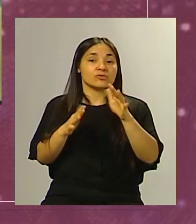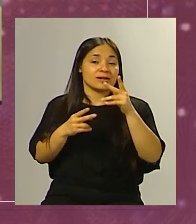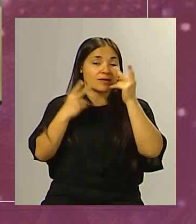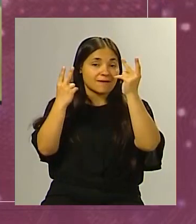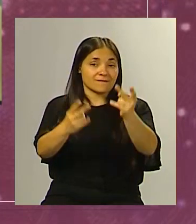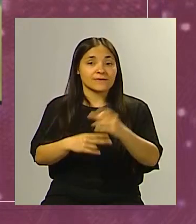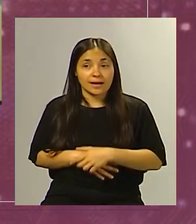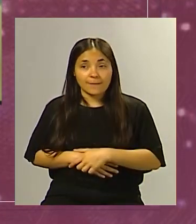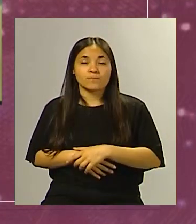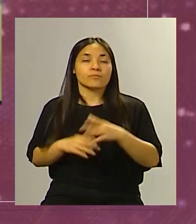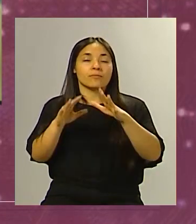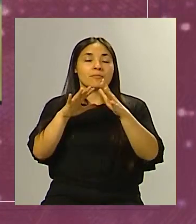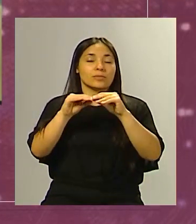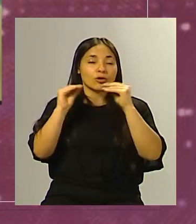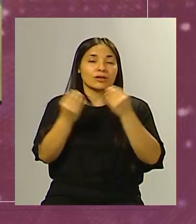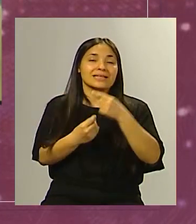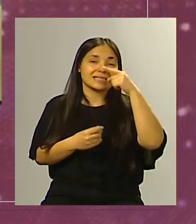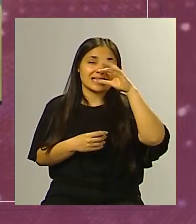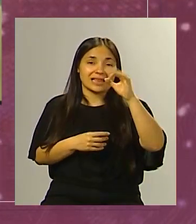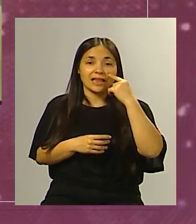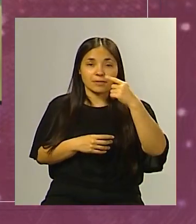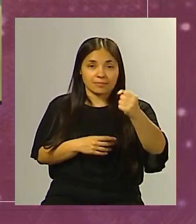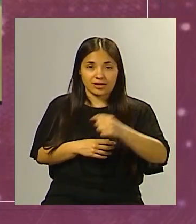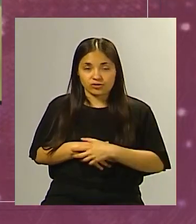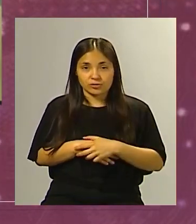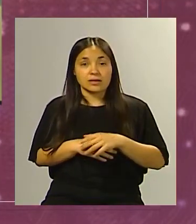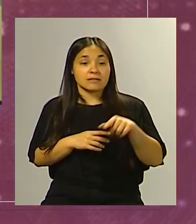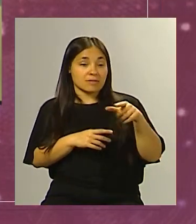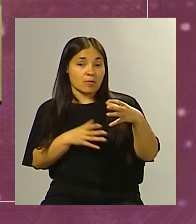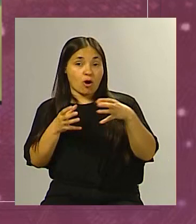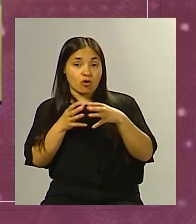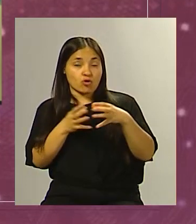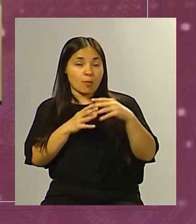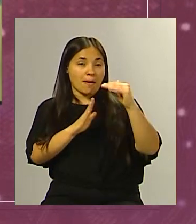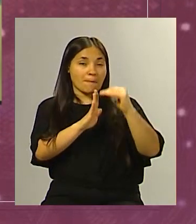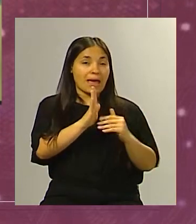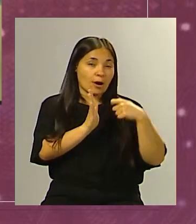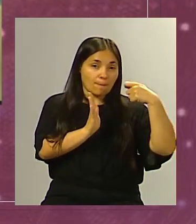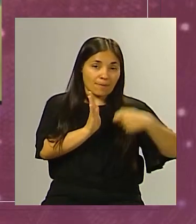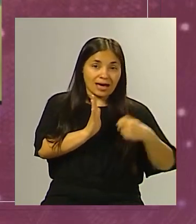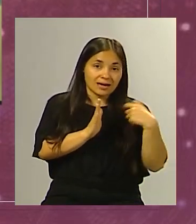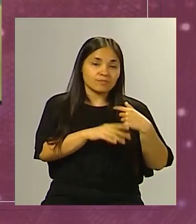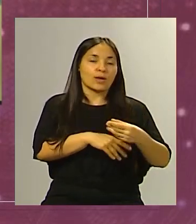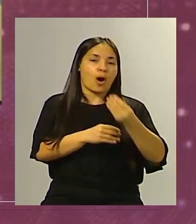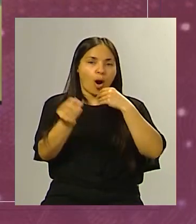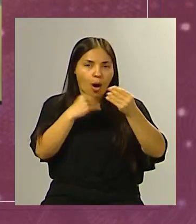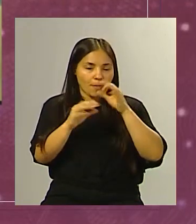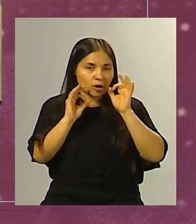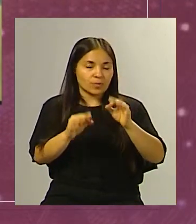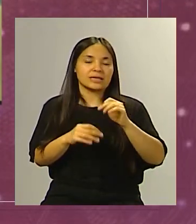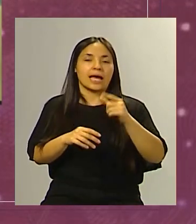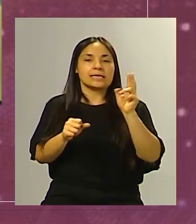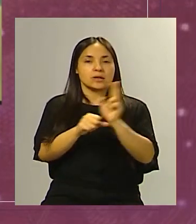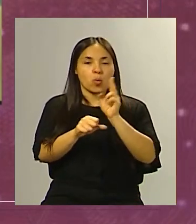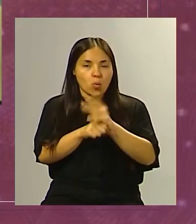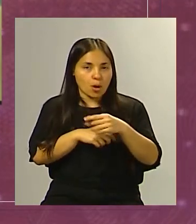chicos, alrededor de los 70 mil pesos. Y los chicos pagarían menos de eso y tienen pensión completa, tienen seguro médico, tienen excursiones,